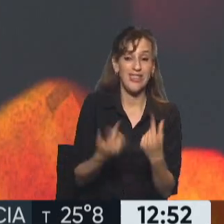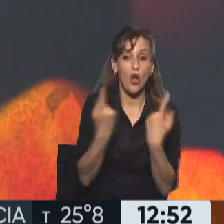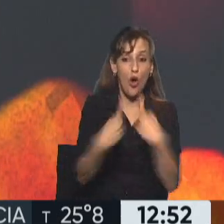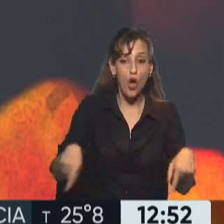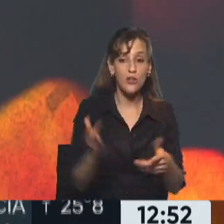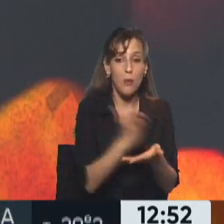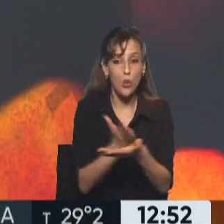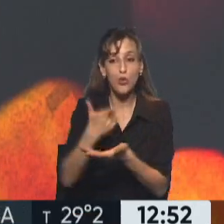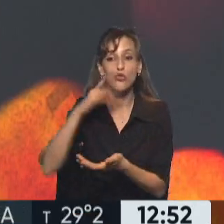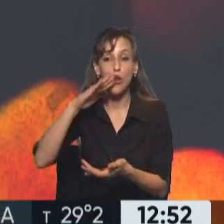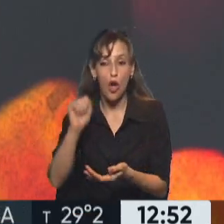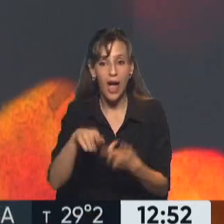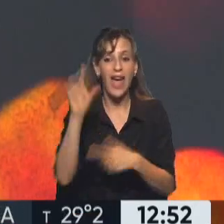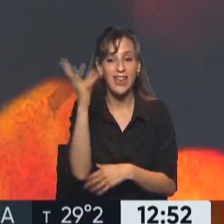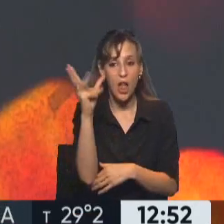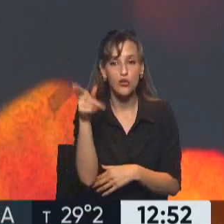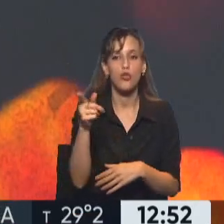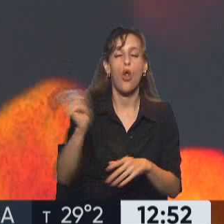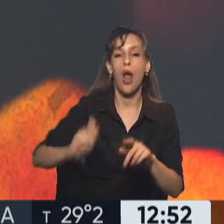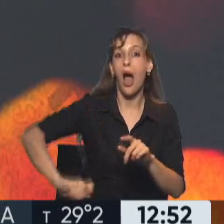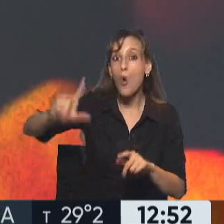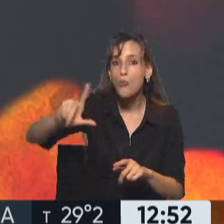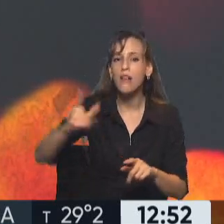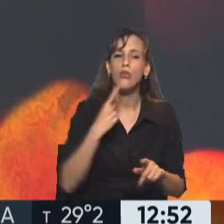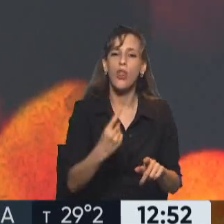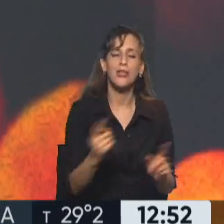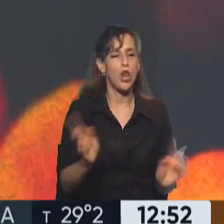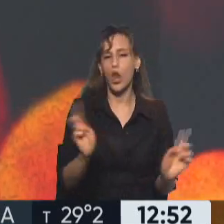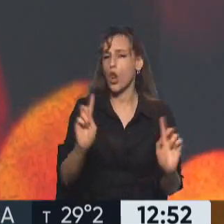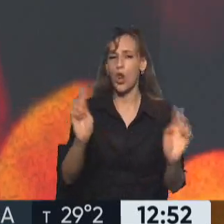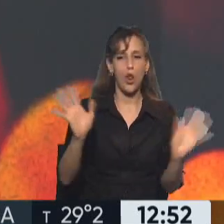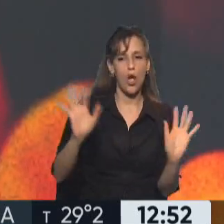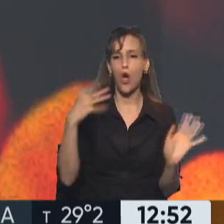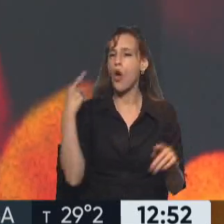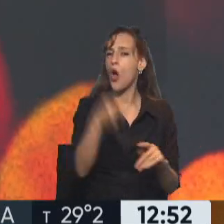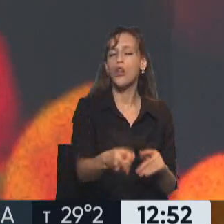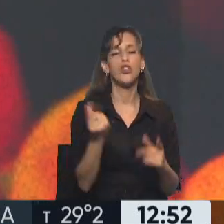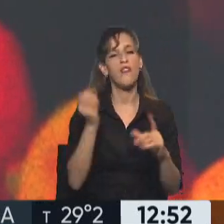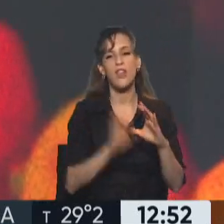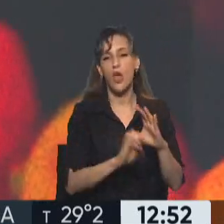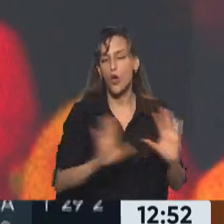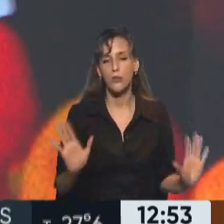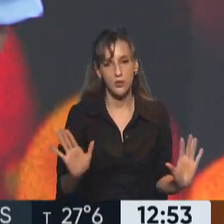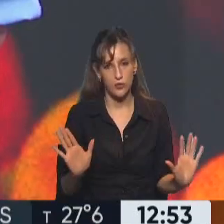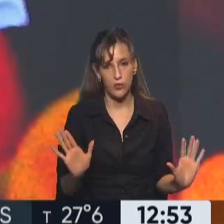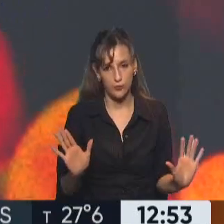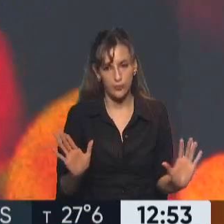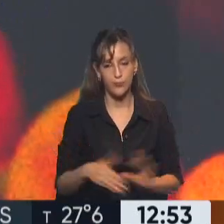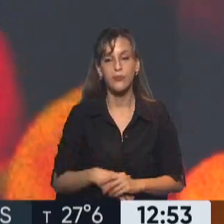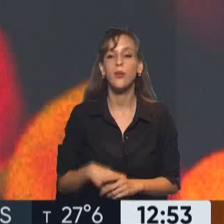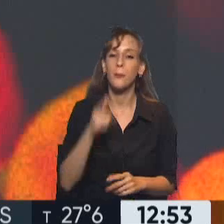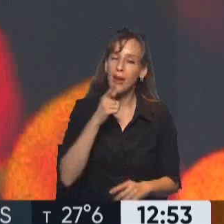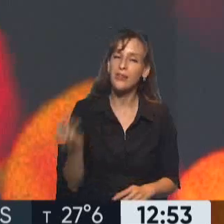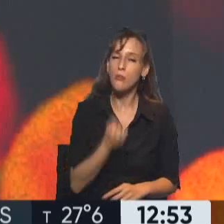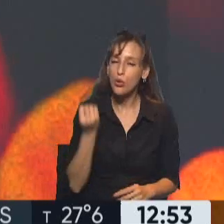girasol, conviene no suscribir un valor base y decir, bueno, yo me comprometo a cobrar esto, conviene cobrar lo que valga y ya está. Me parece